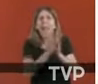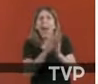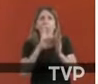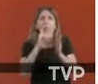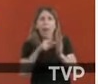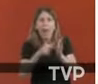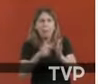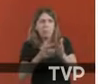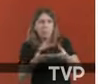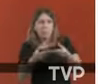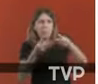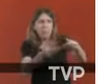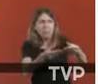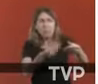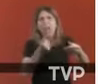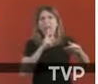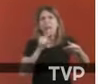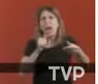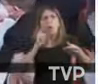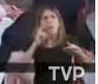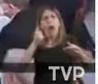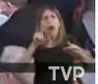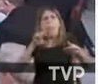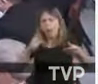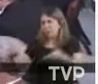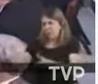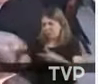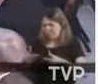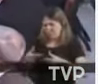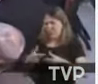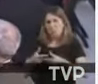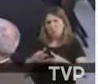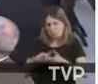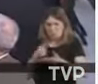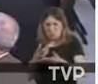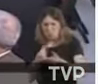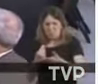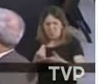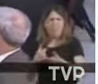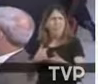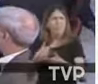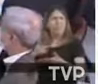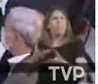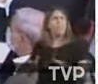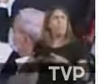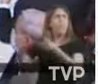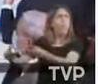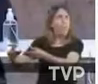eso. La devolvió, no la aceptó, o tuvo una actitud que los